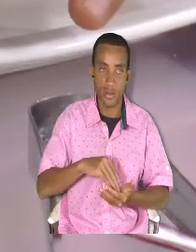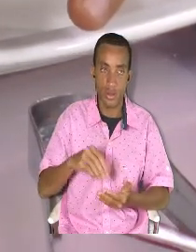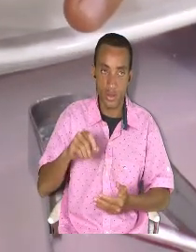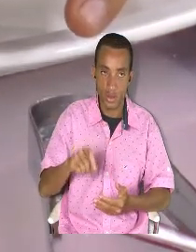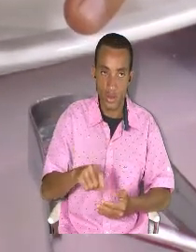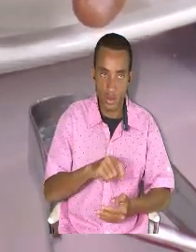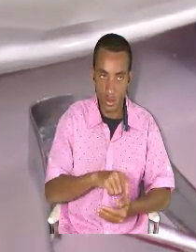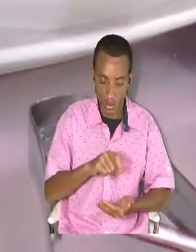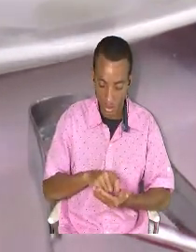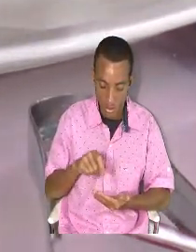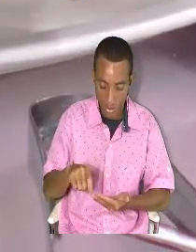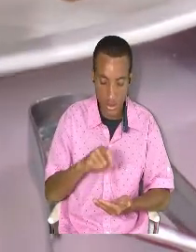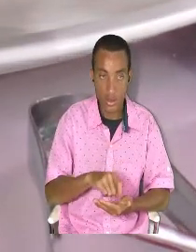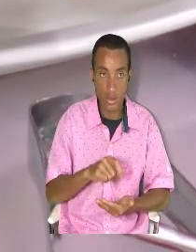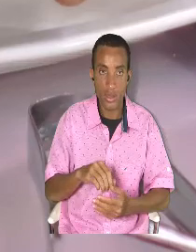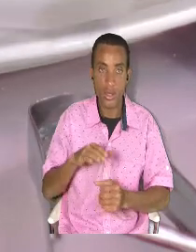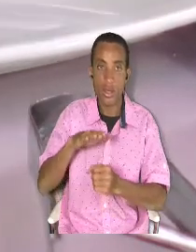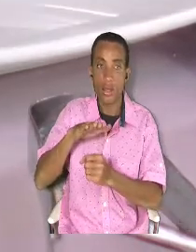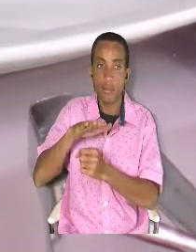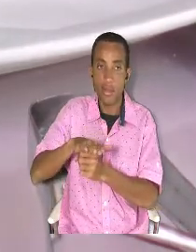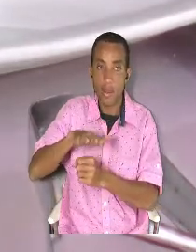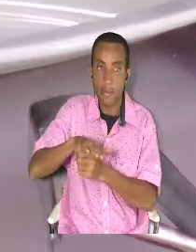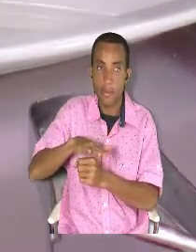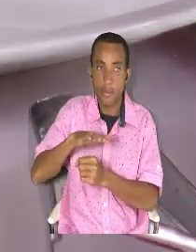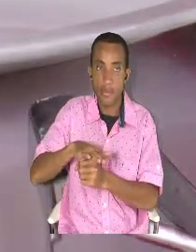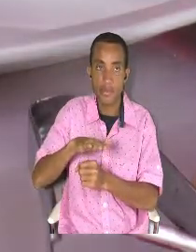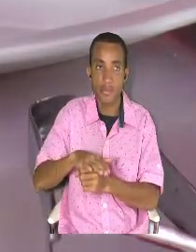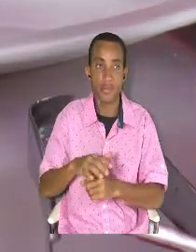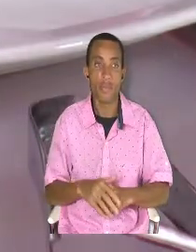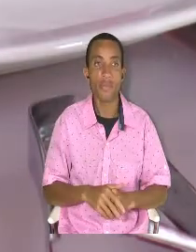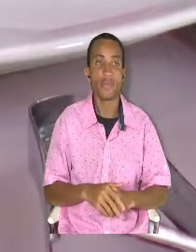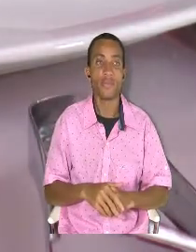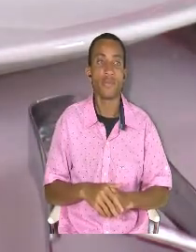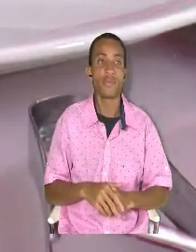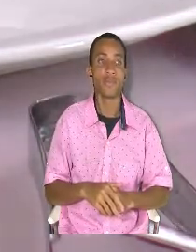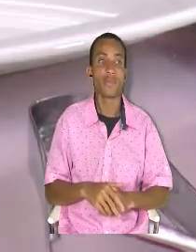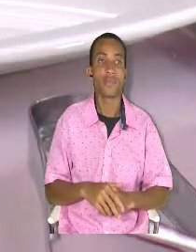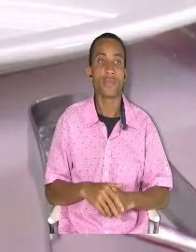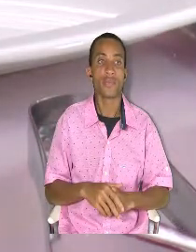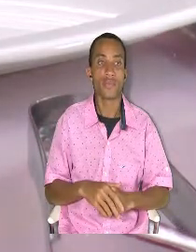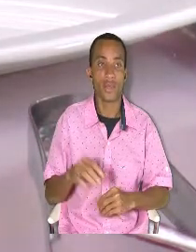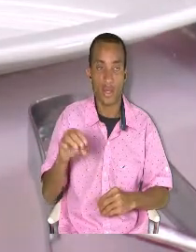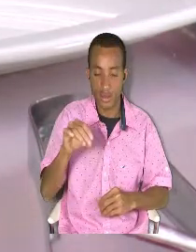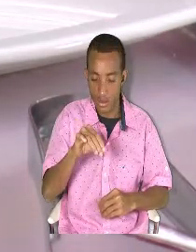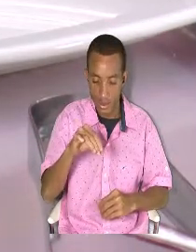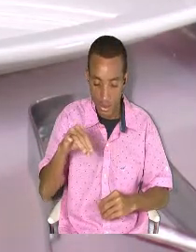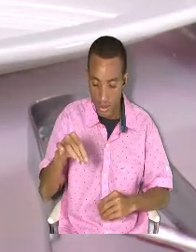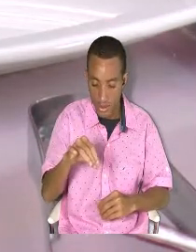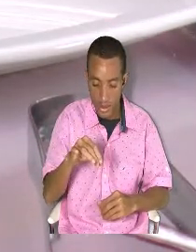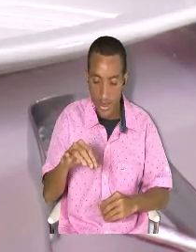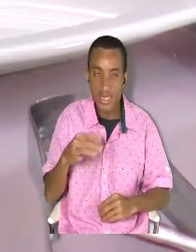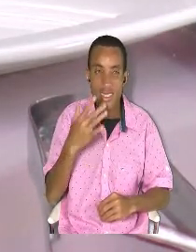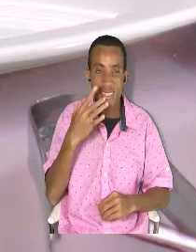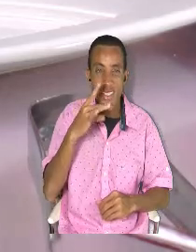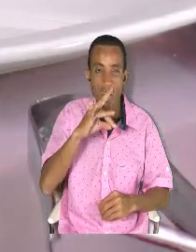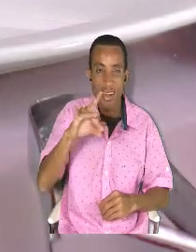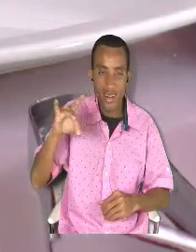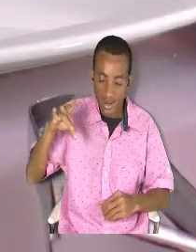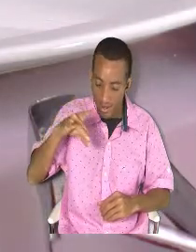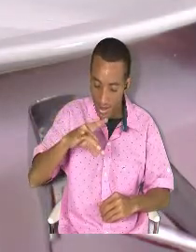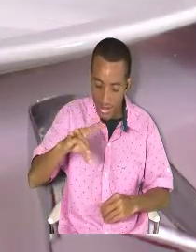vamos a tirar, ¿sí? Como puede ver. Sí, sí. Entonces voy a agregar un toque de sal porque a nuestro aguacate le faltaba como un toquecillo de sal en